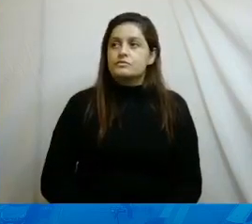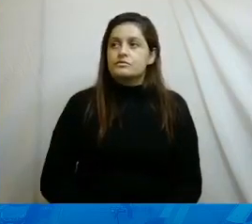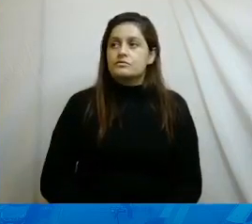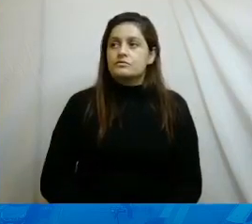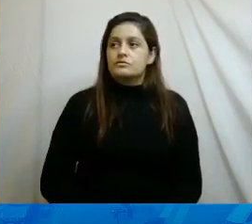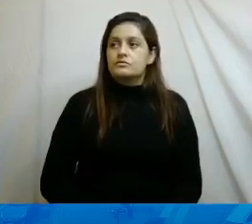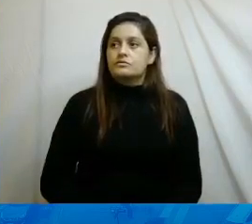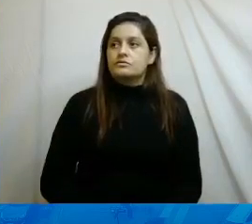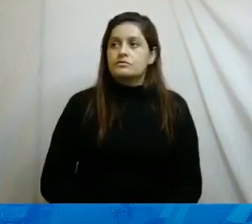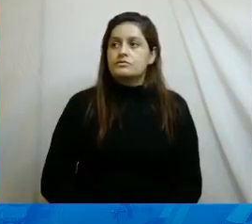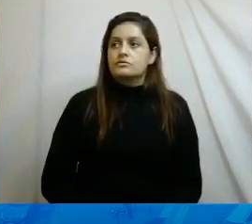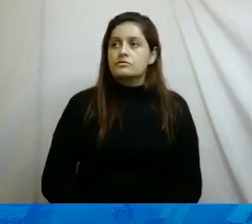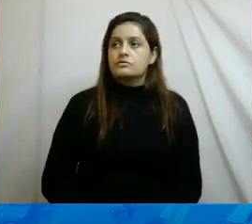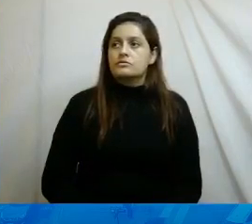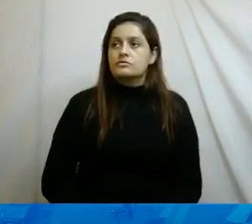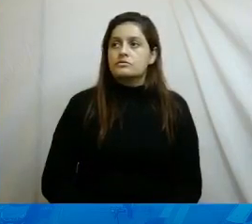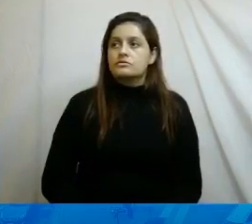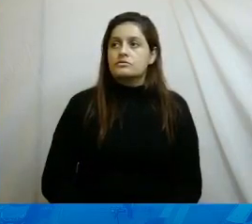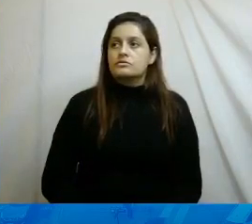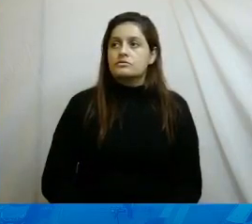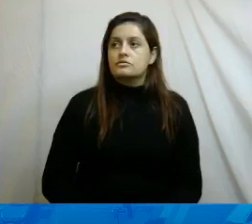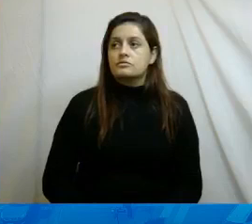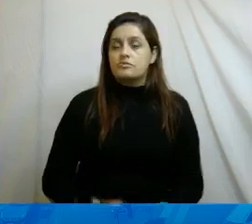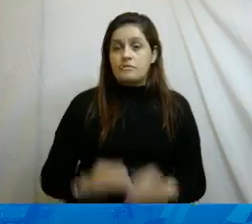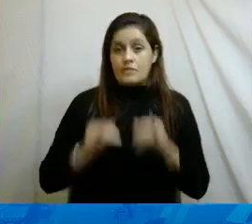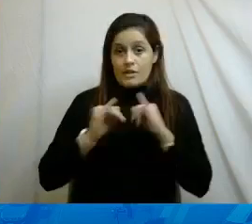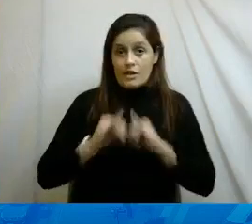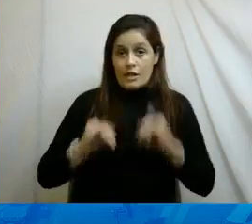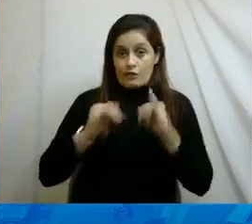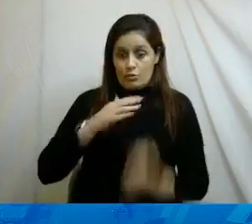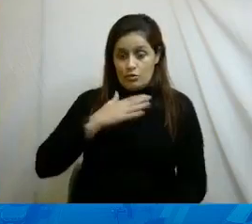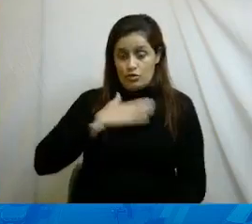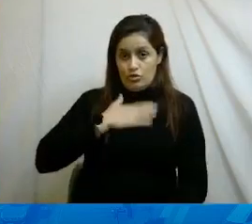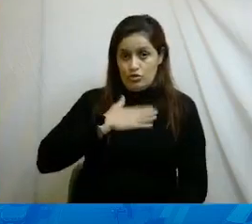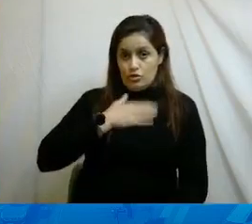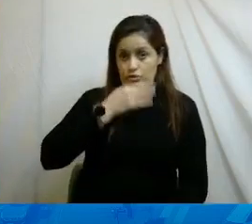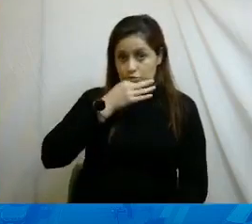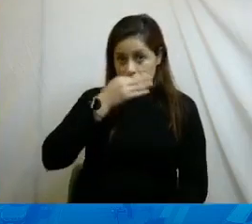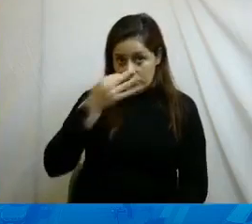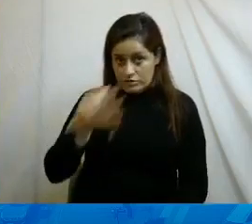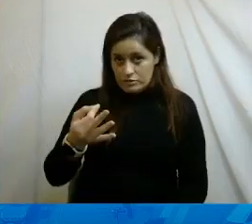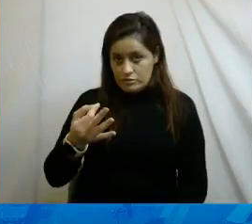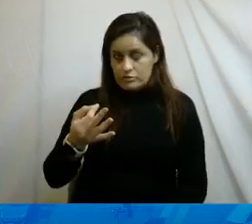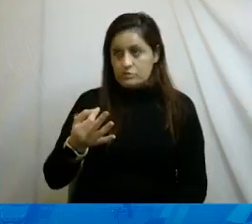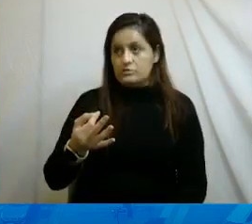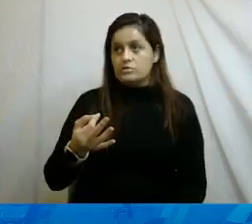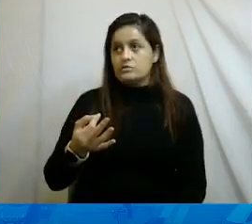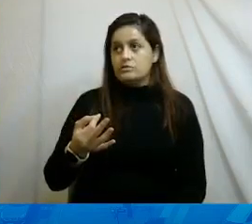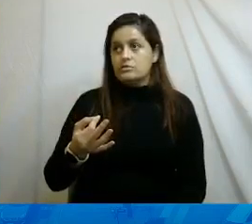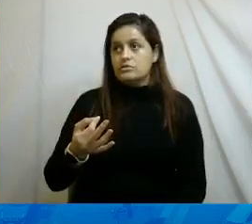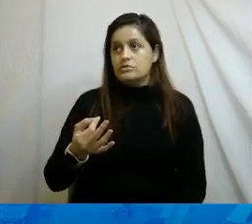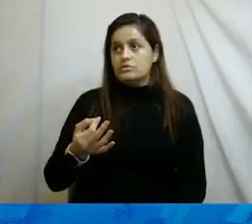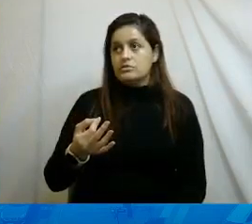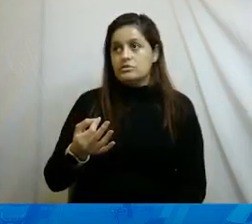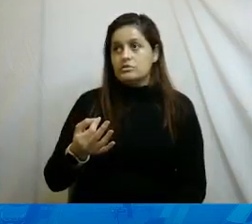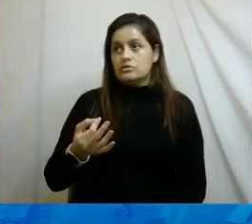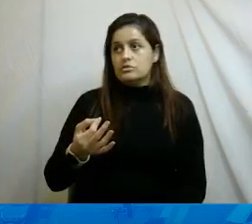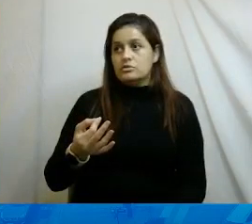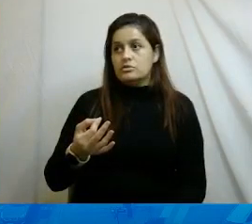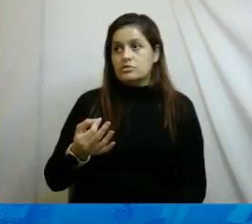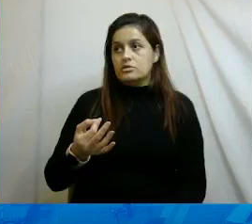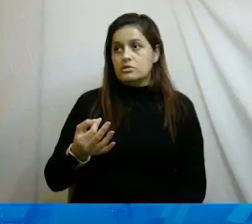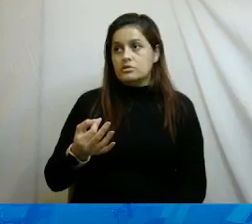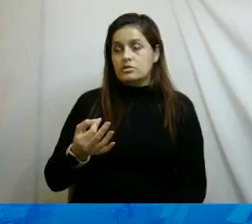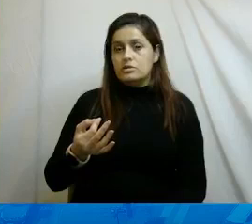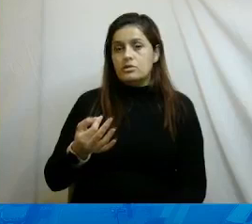este informe que nos hacen para aclarar mis dichos, también preguntarles por qué no hicieron